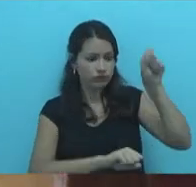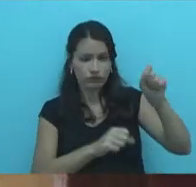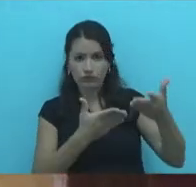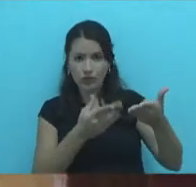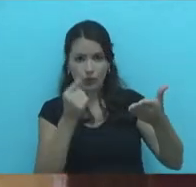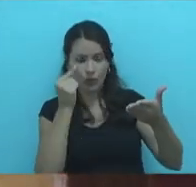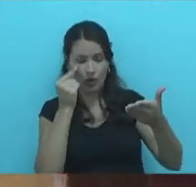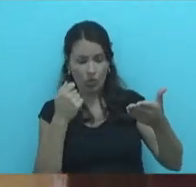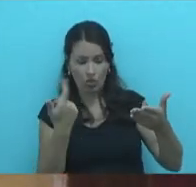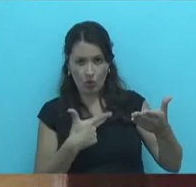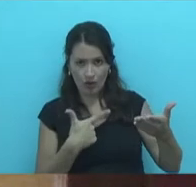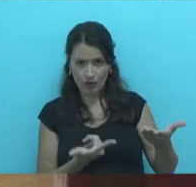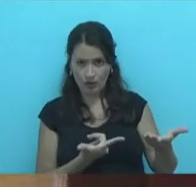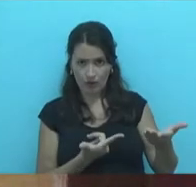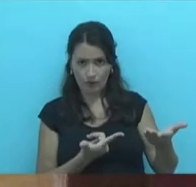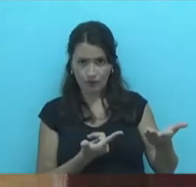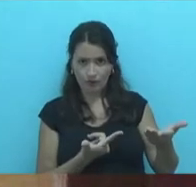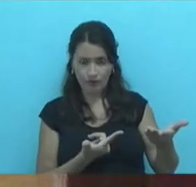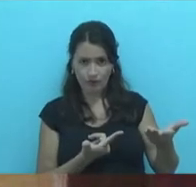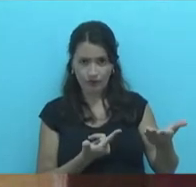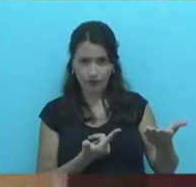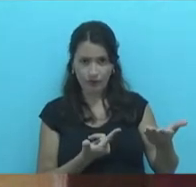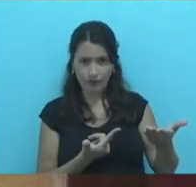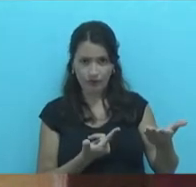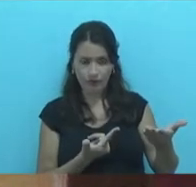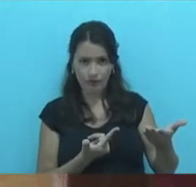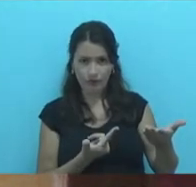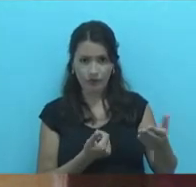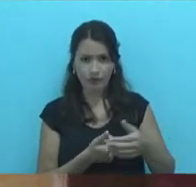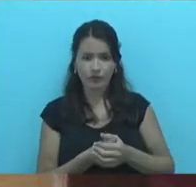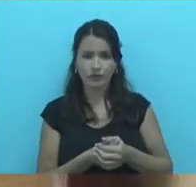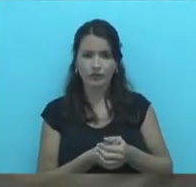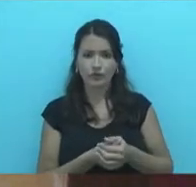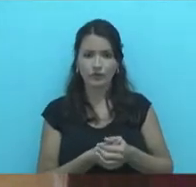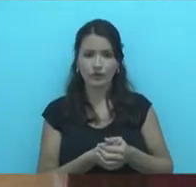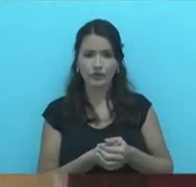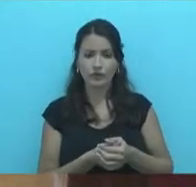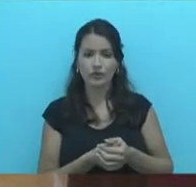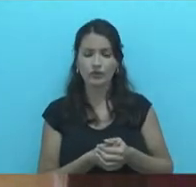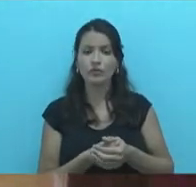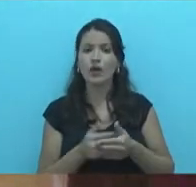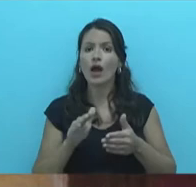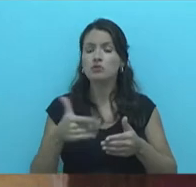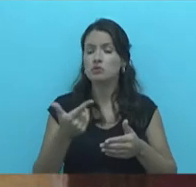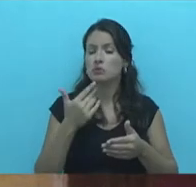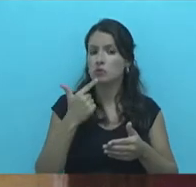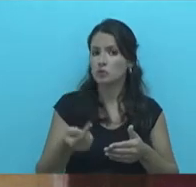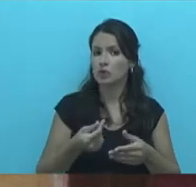nosotros, si por parte del puerto de Santa Fe los emprendimientos realizados dentro del ámbito del mismo